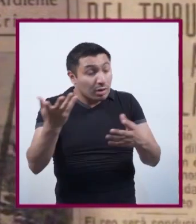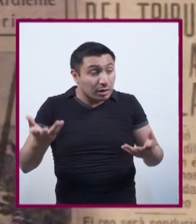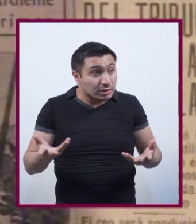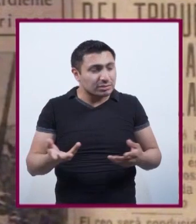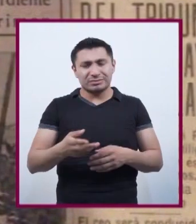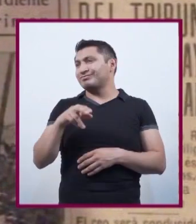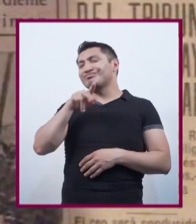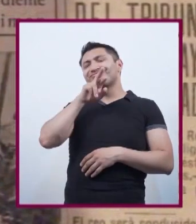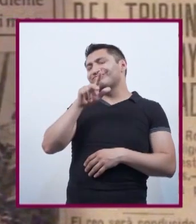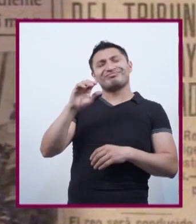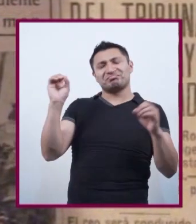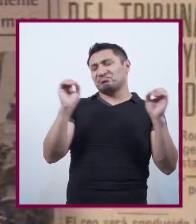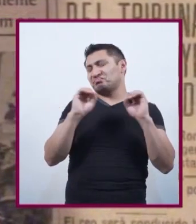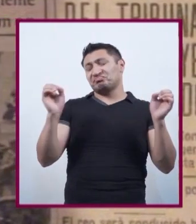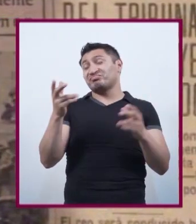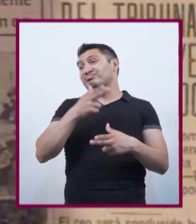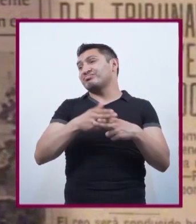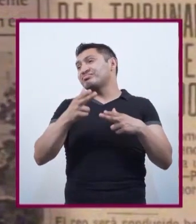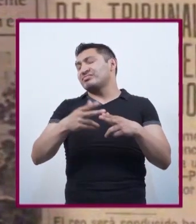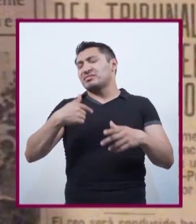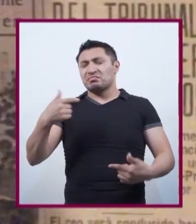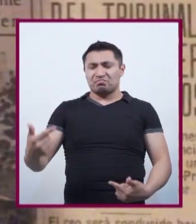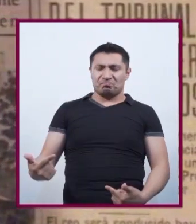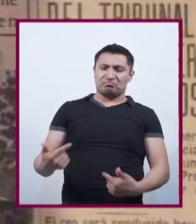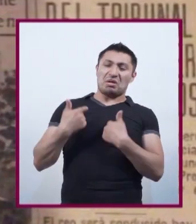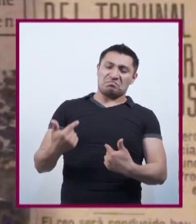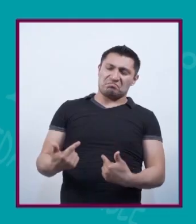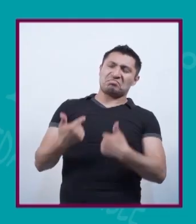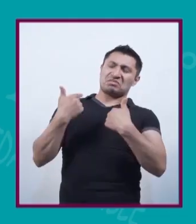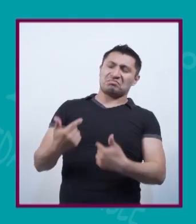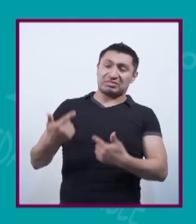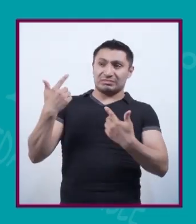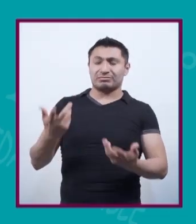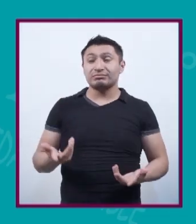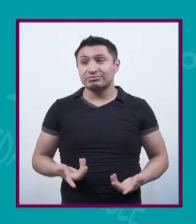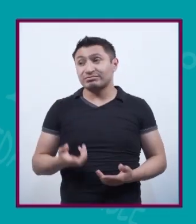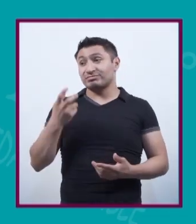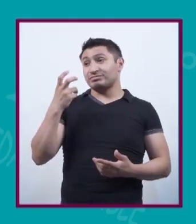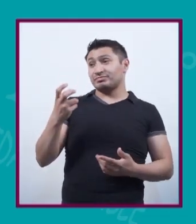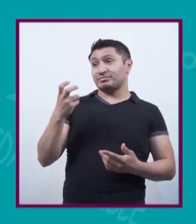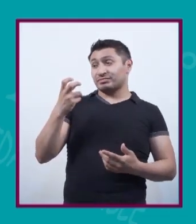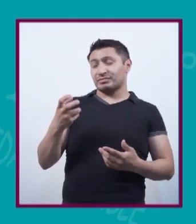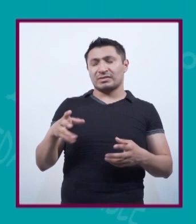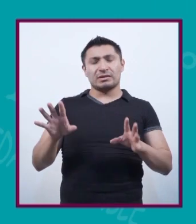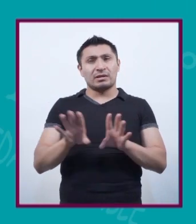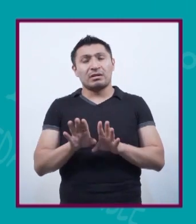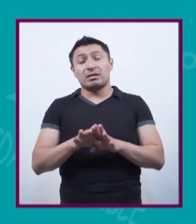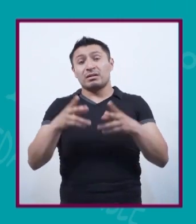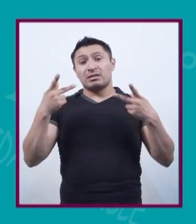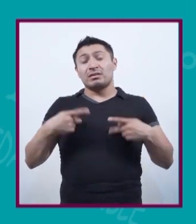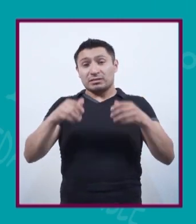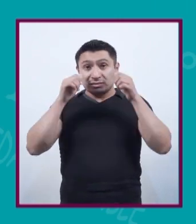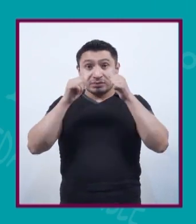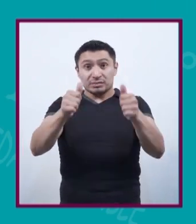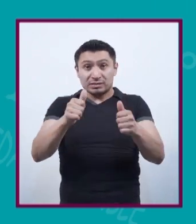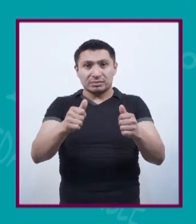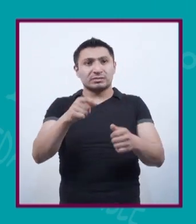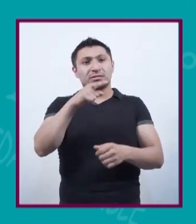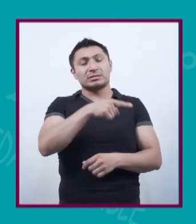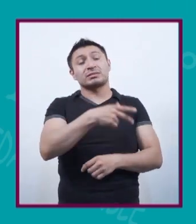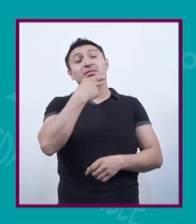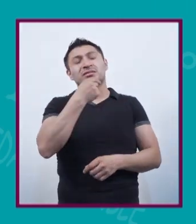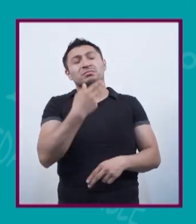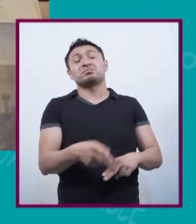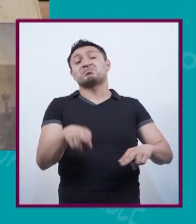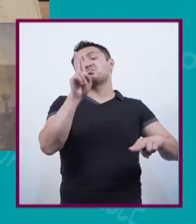espera? No me preocuparé hasta que sienta los plomazos en el cuerpo. En esos momentos se reanudó la audiencia. Romero Carrasco se